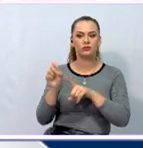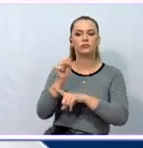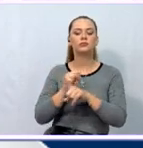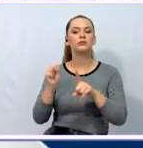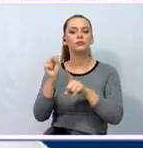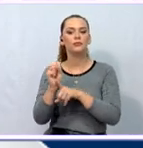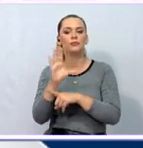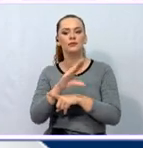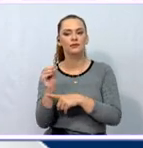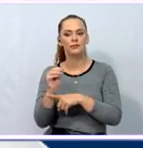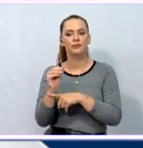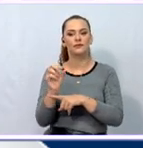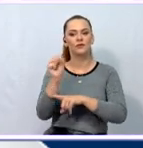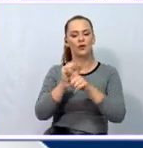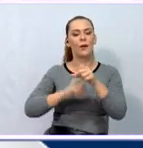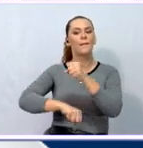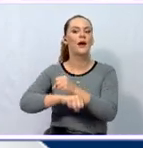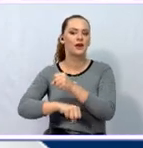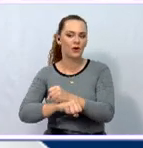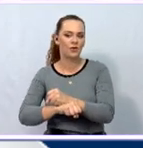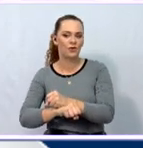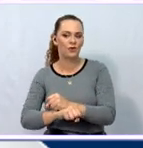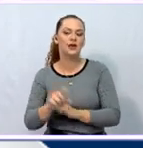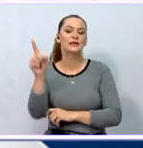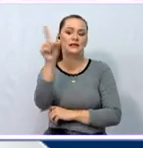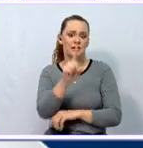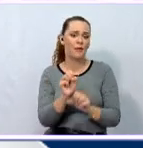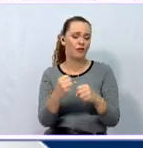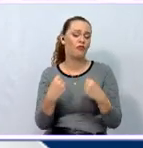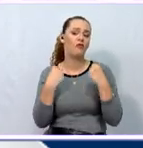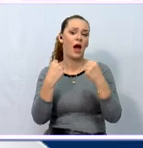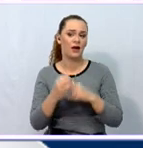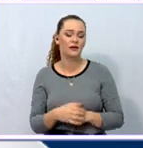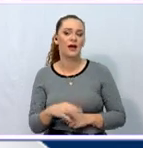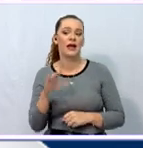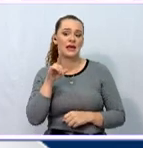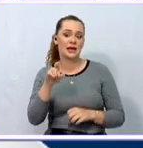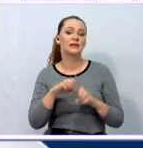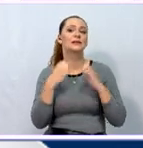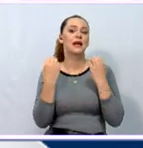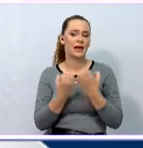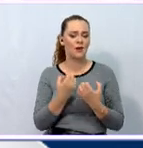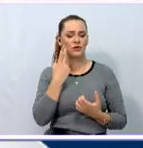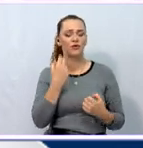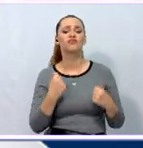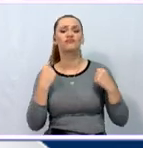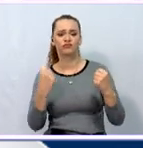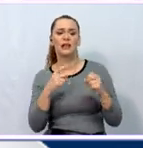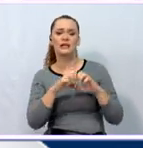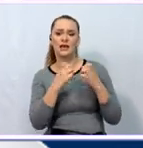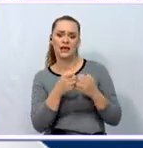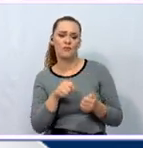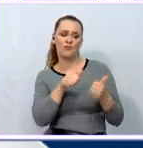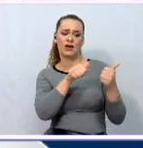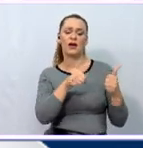y escenarios de partido en los que Saprissa se ha hecho fuerte y claro está este equipo este equipo se ve fuerte porque este equipo le